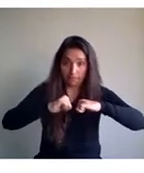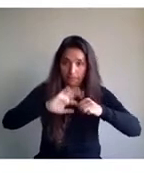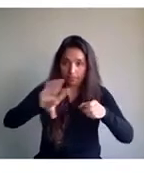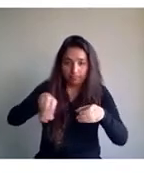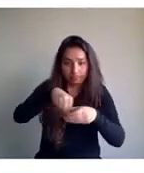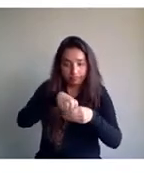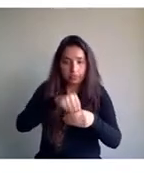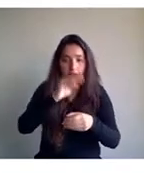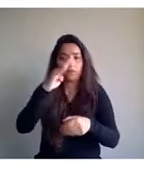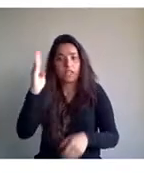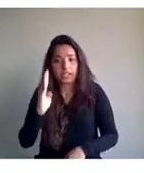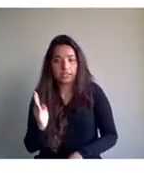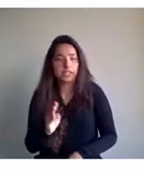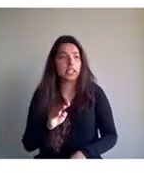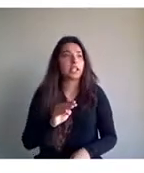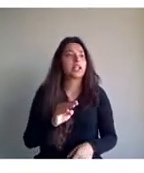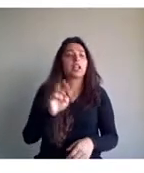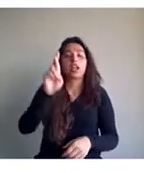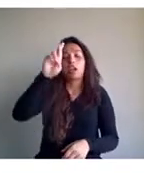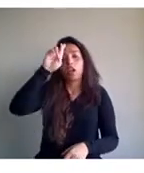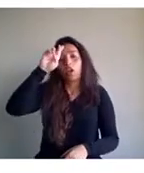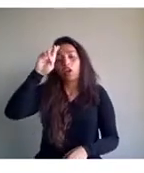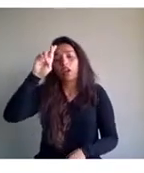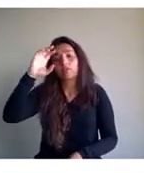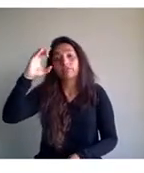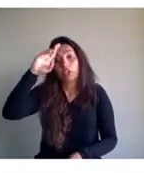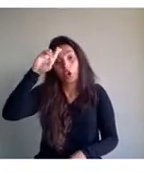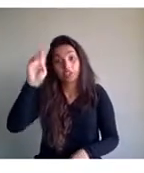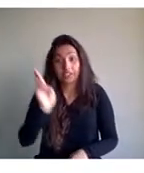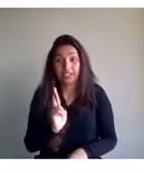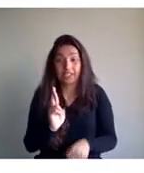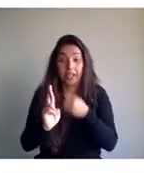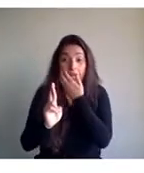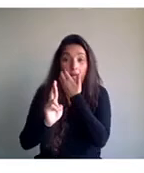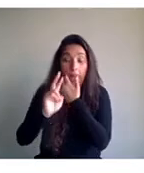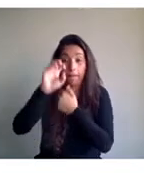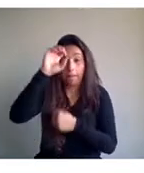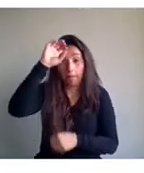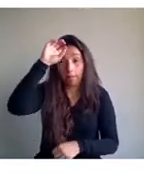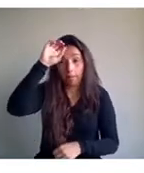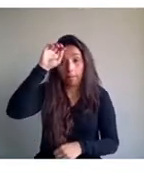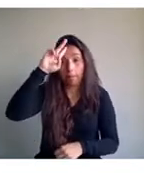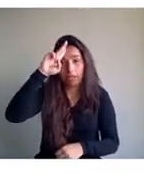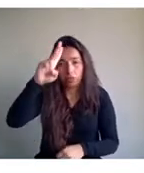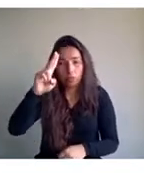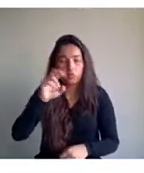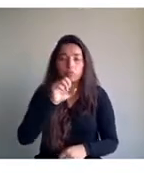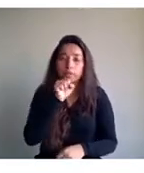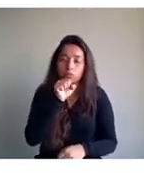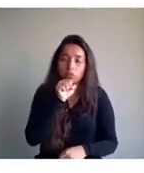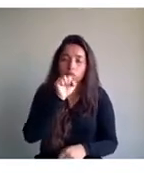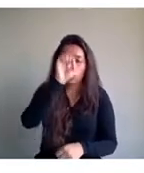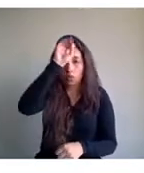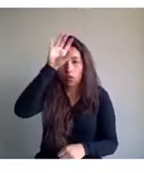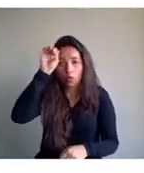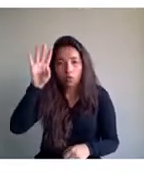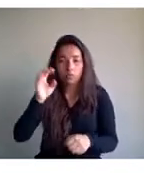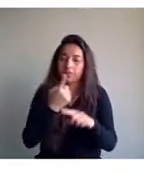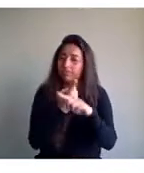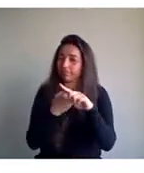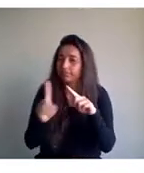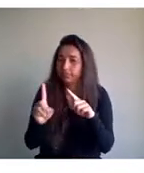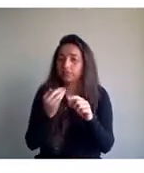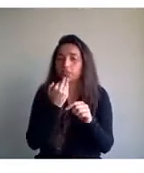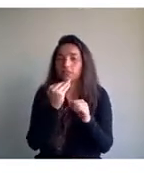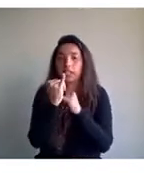costa rica méxico perú y colombia esfuerzos en esa misma dirección y hay varios organismos internacionales uno de